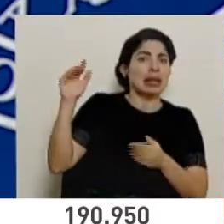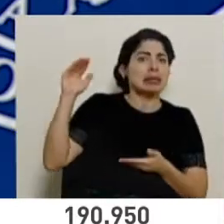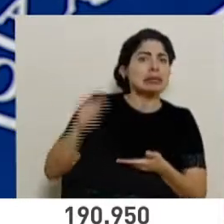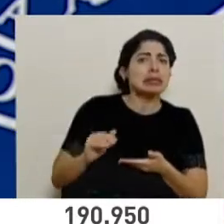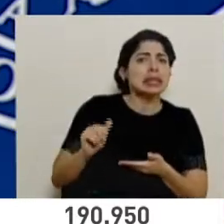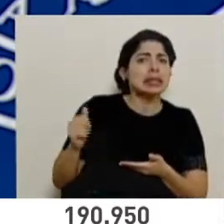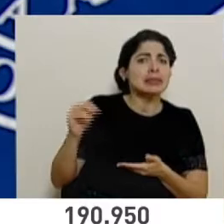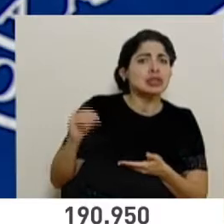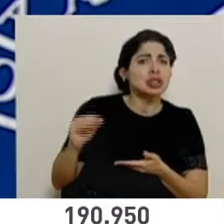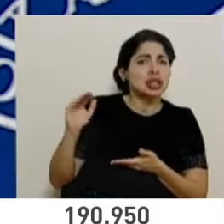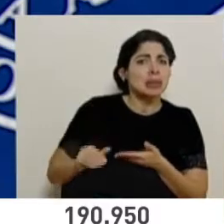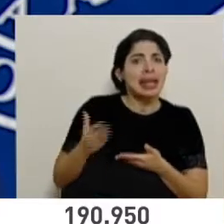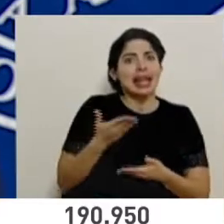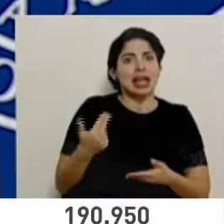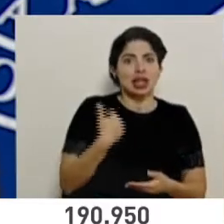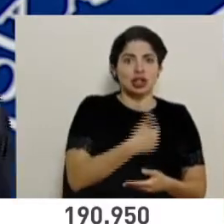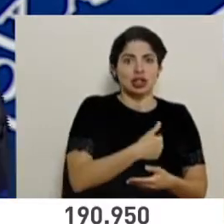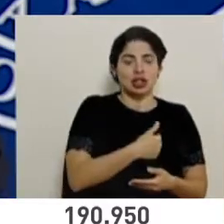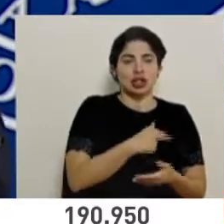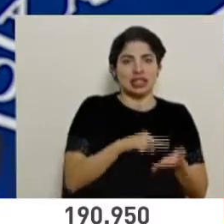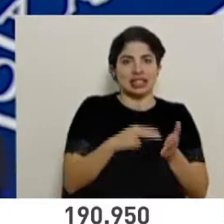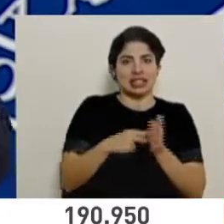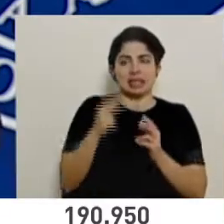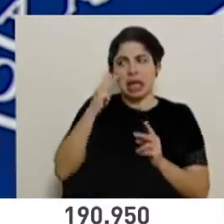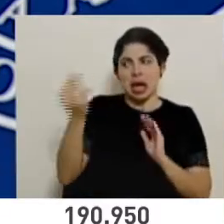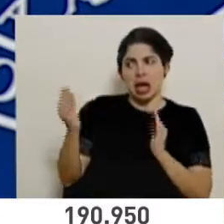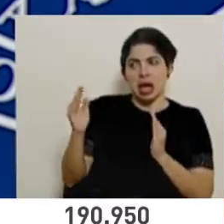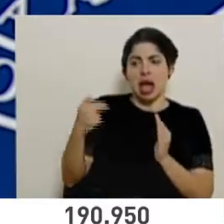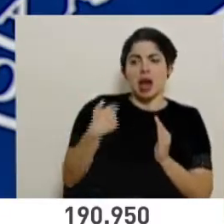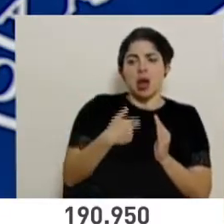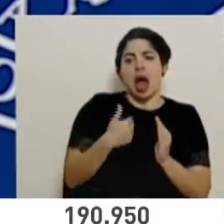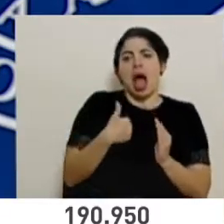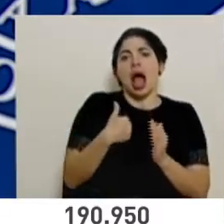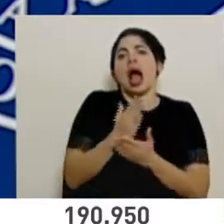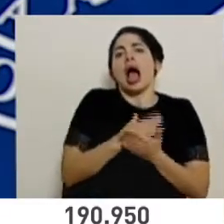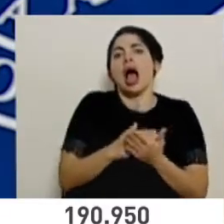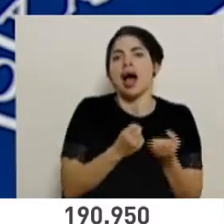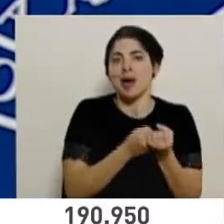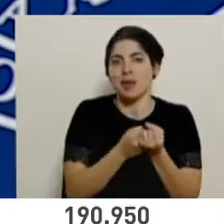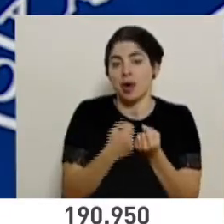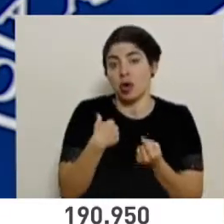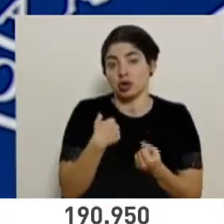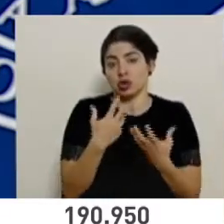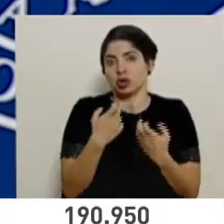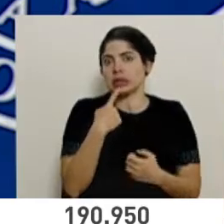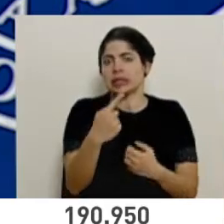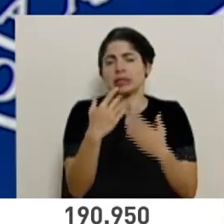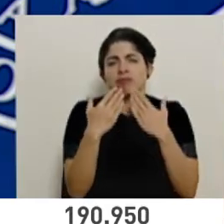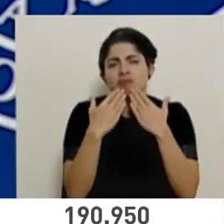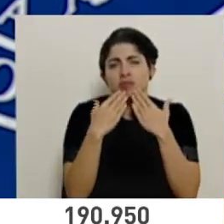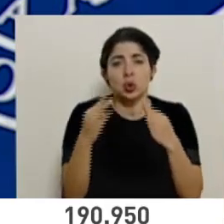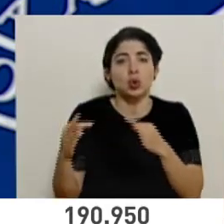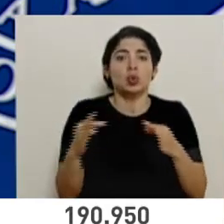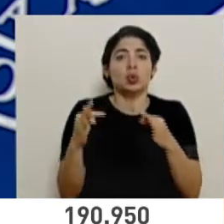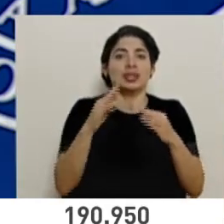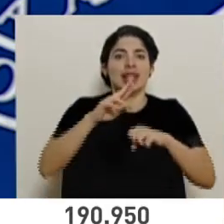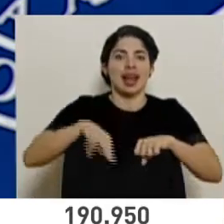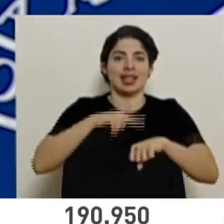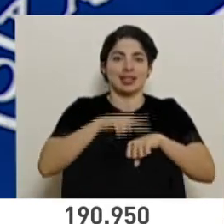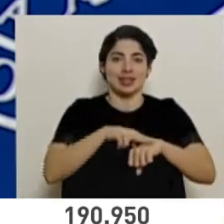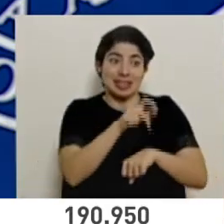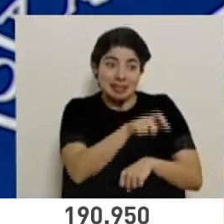10%. Lo cual nos dice que por lo menos estamos llevando algún alivio, y en eso yo quiero agradecer muchísimo al turista nacional, que